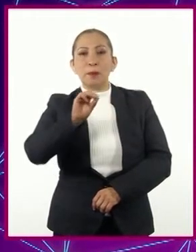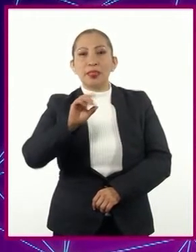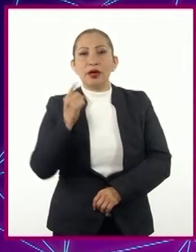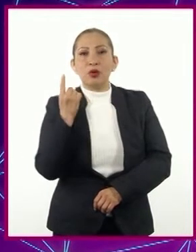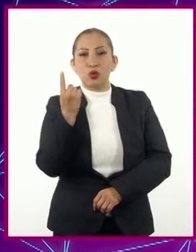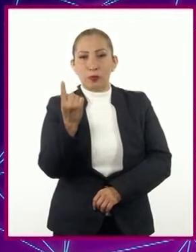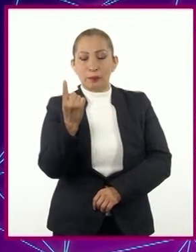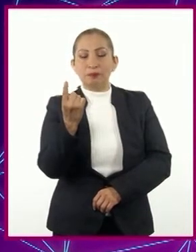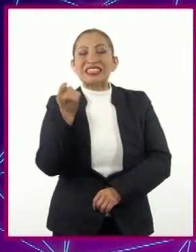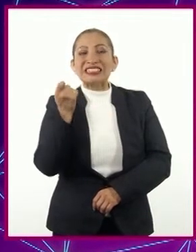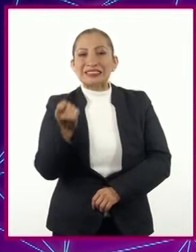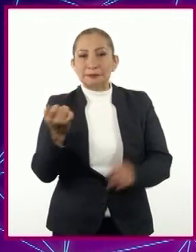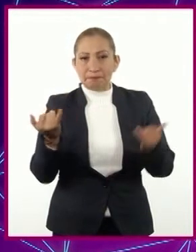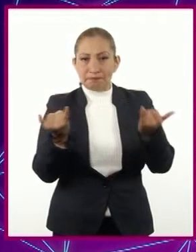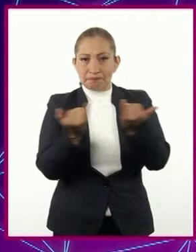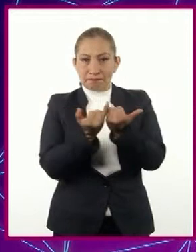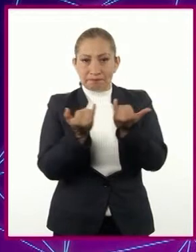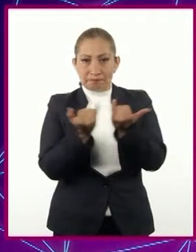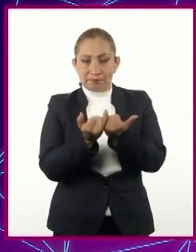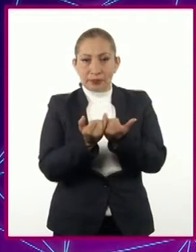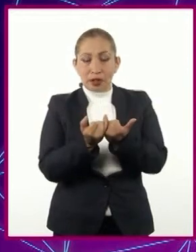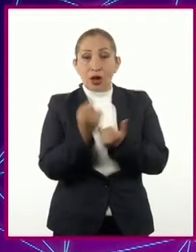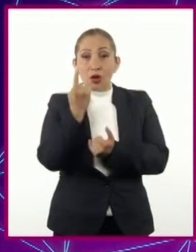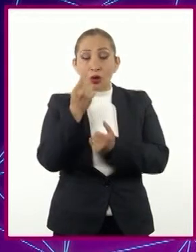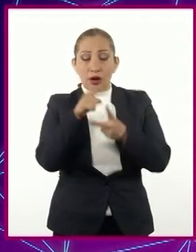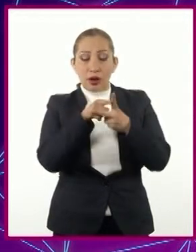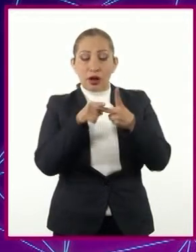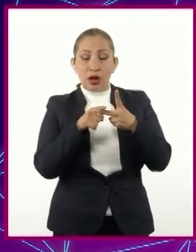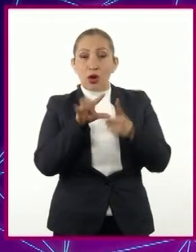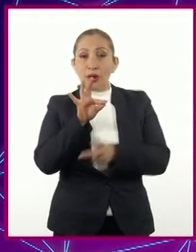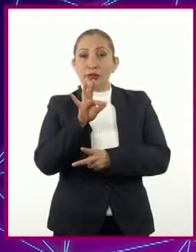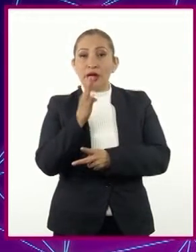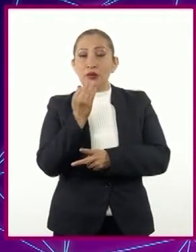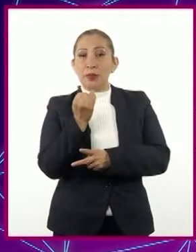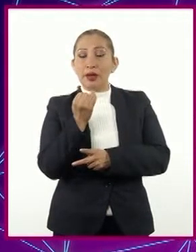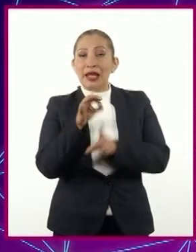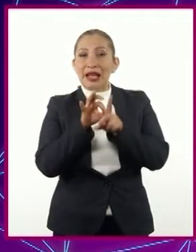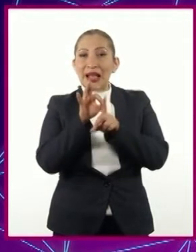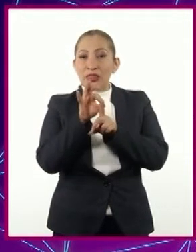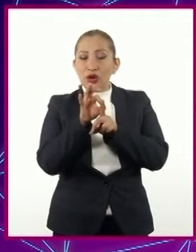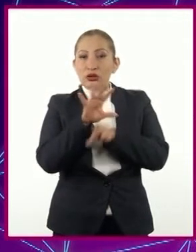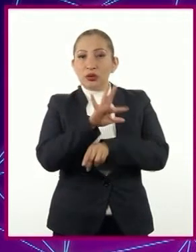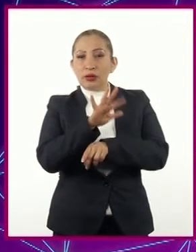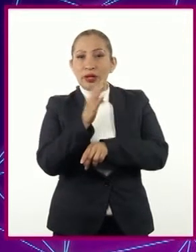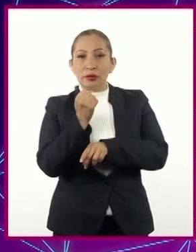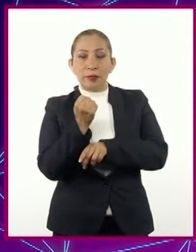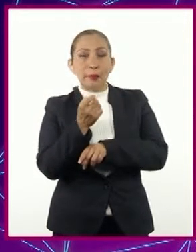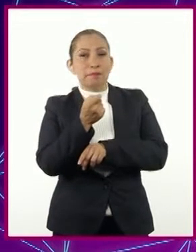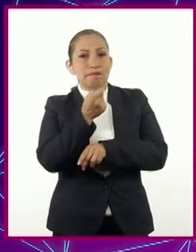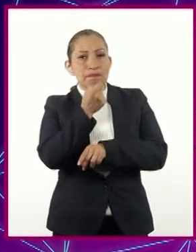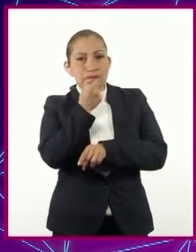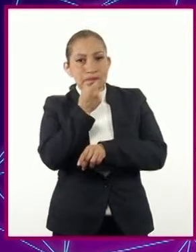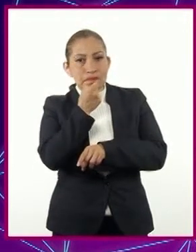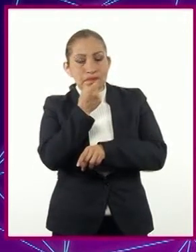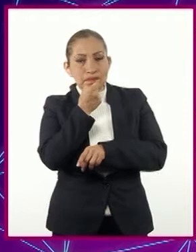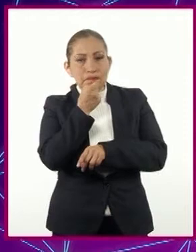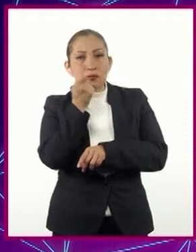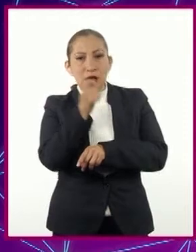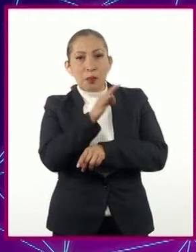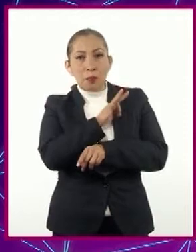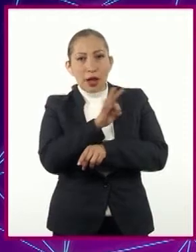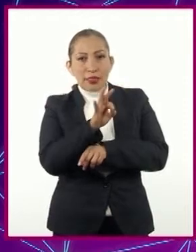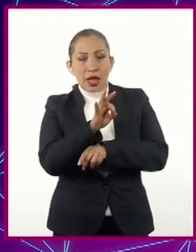1.191, que es igual a un ángulo de 49 grados 59 minutos, que se